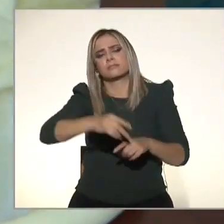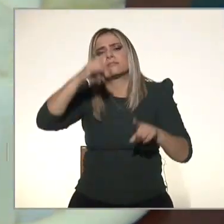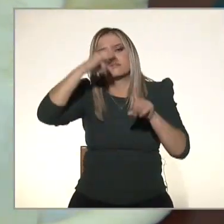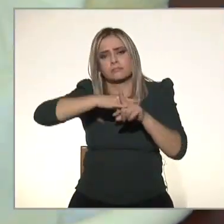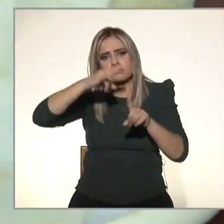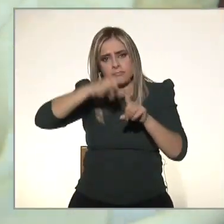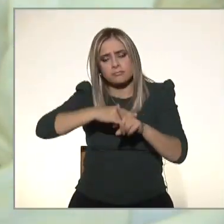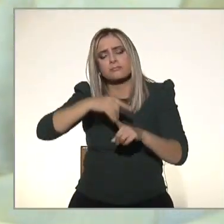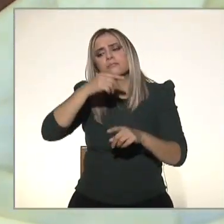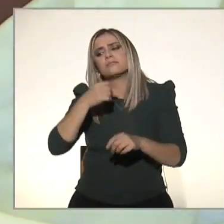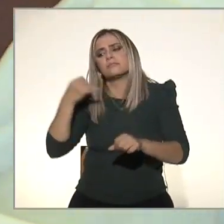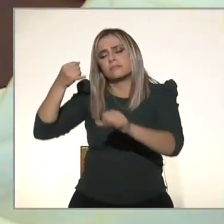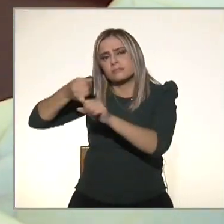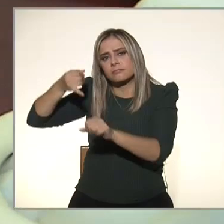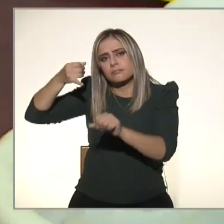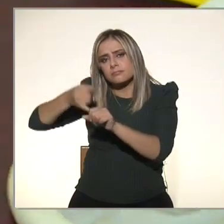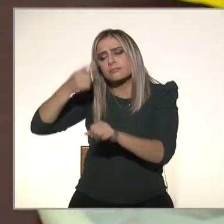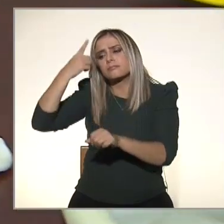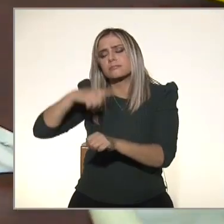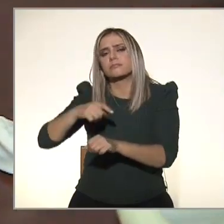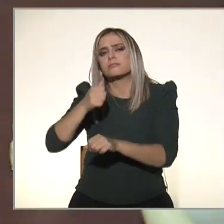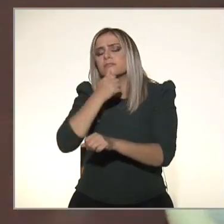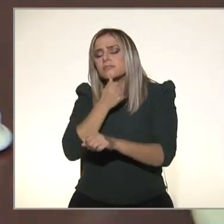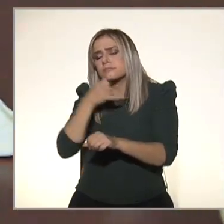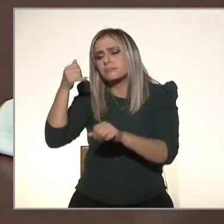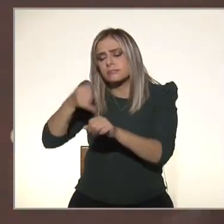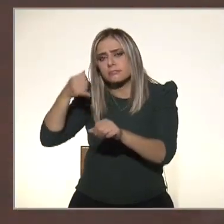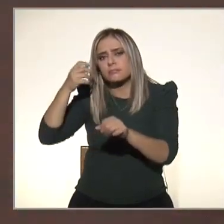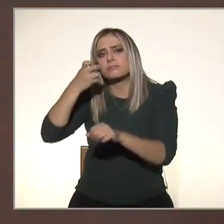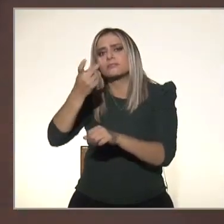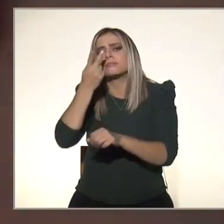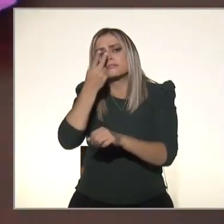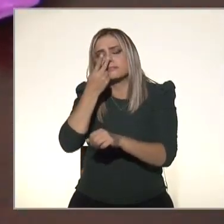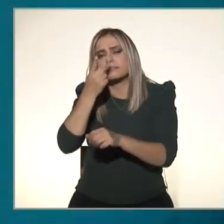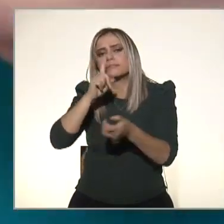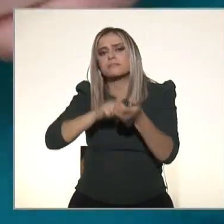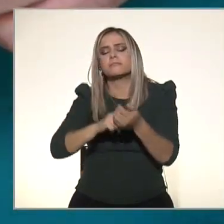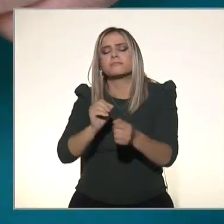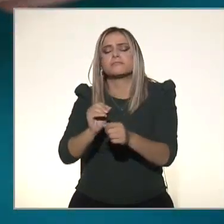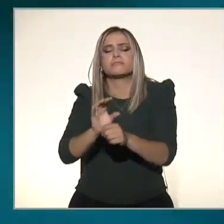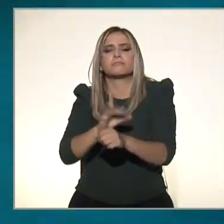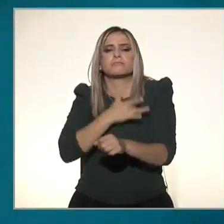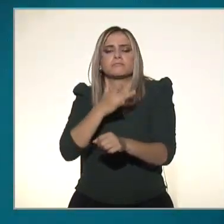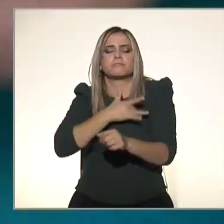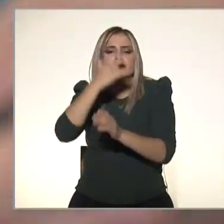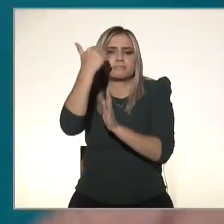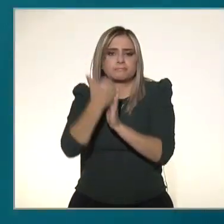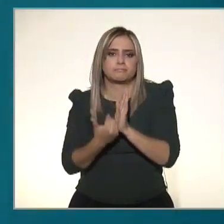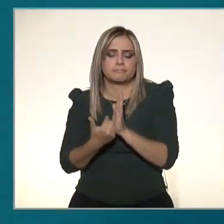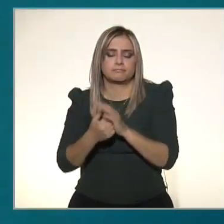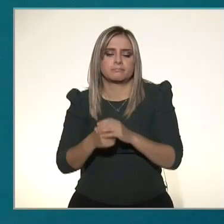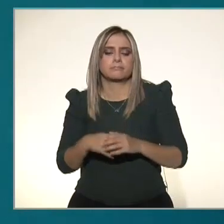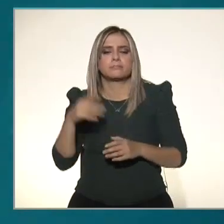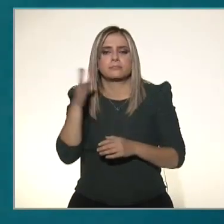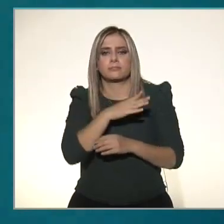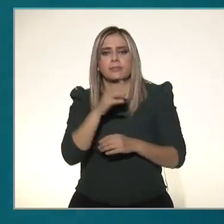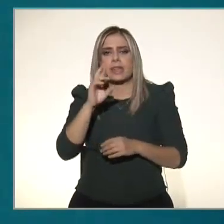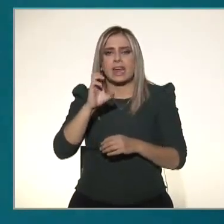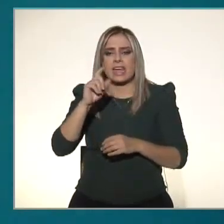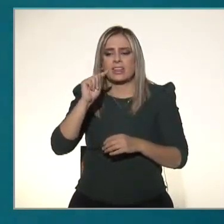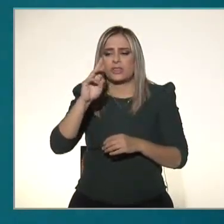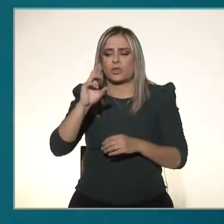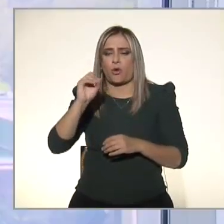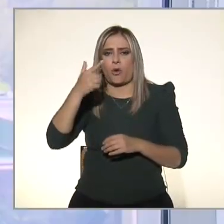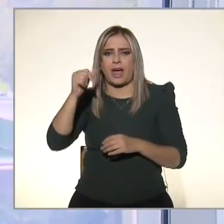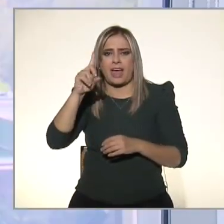la vagina y con eso también hace que el pene esté menos sensible. La eyaculación retrógrada es cuando una persona